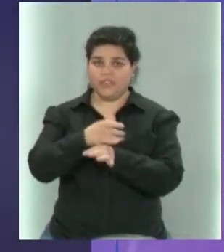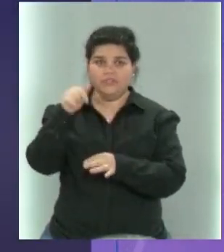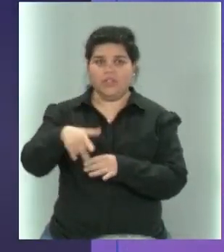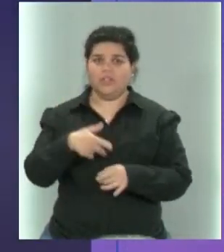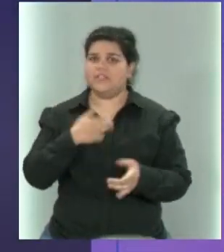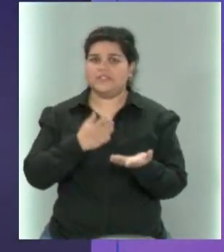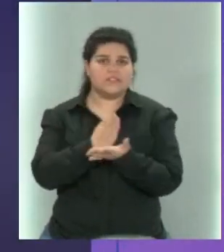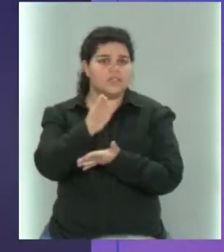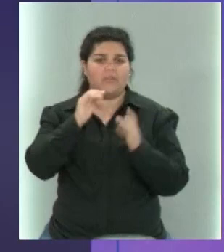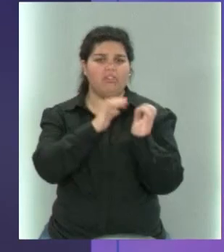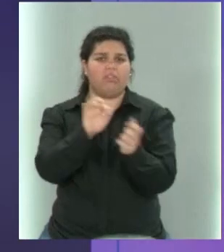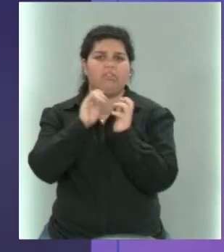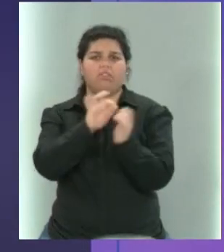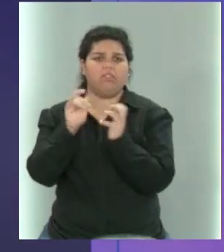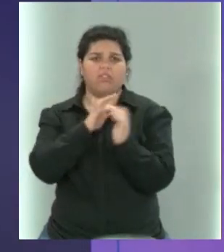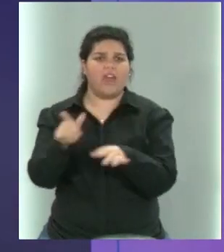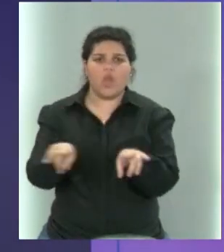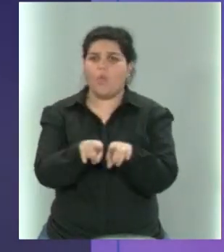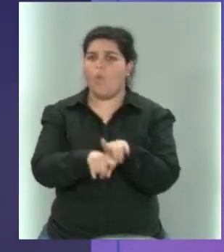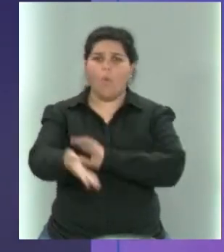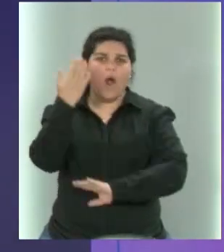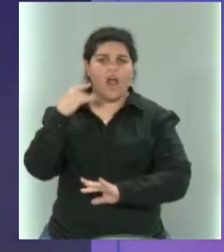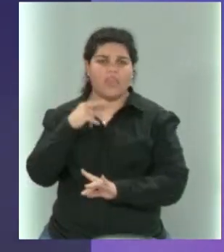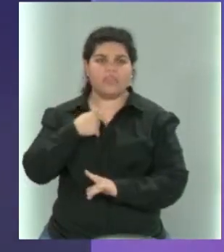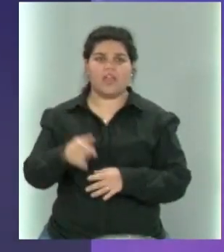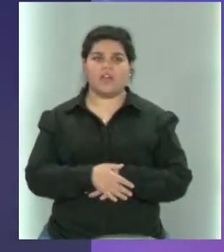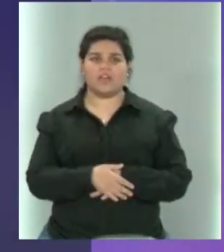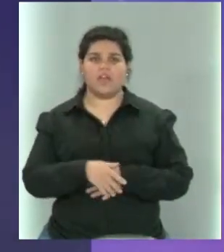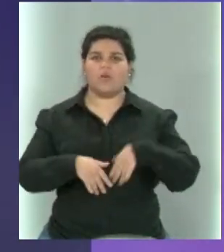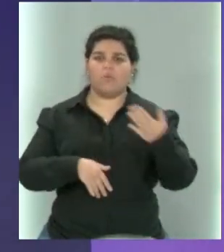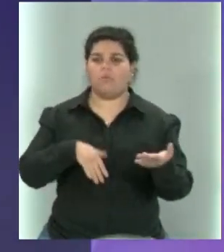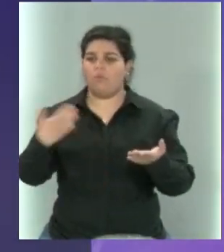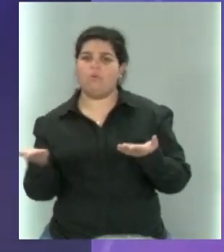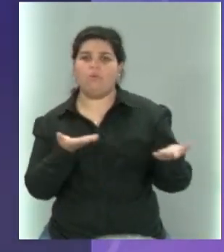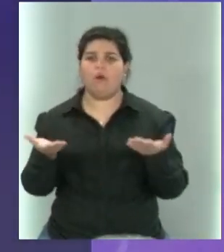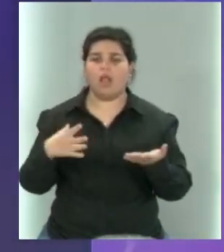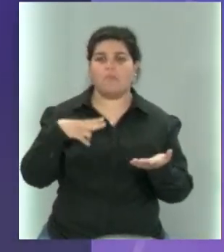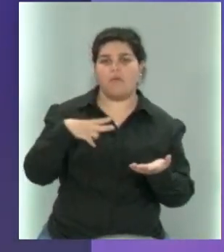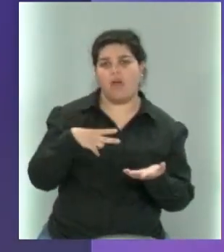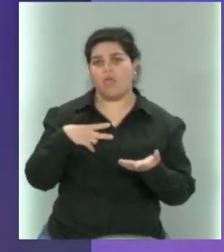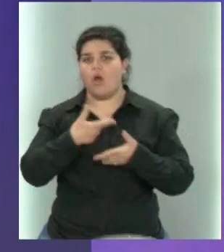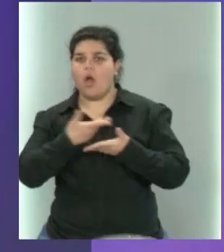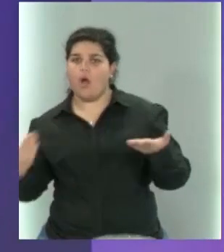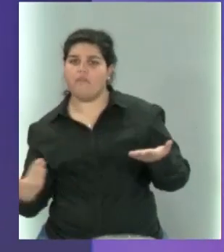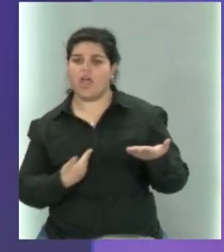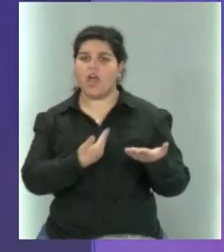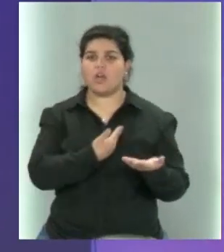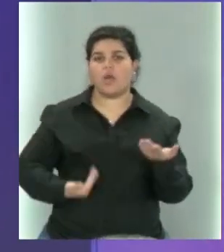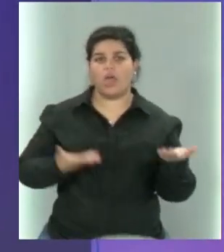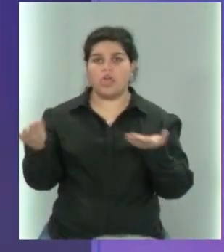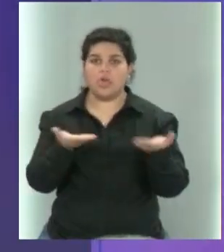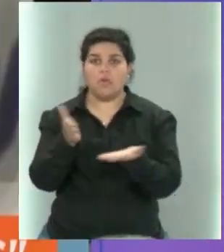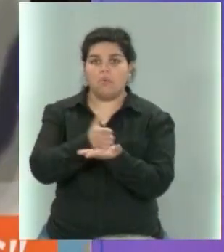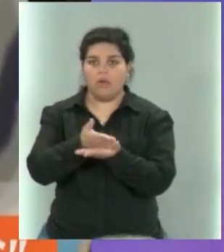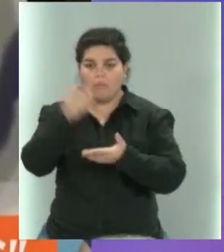se ha arreglado, porque se discute exactamente igual como yo decía antes de hay que privatizar o hay que estatizar. Y el problema de fondo queda ahí absolutamente y nadie le preocupa